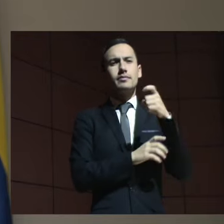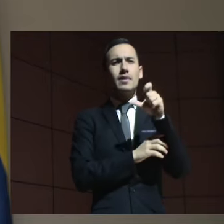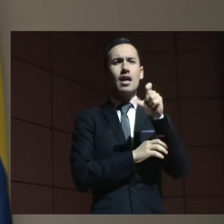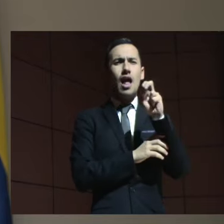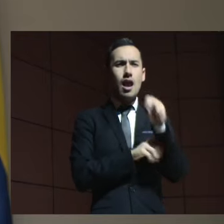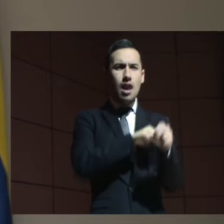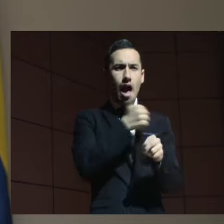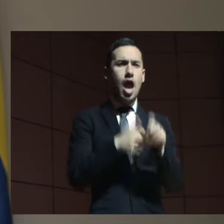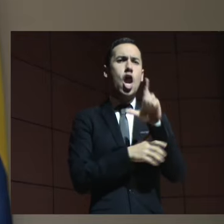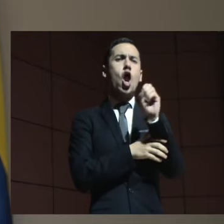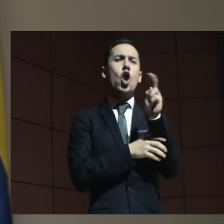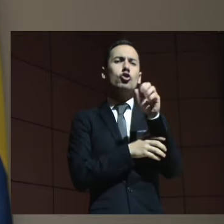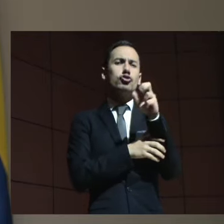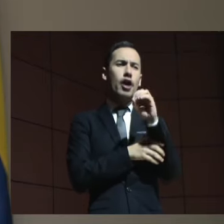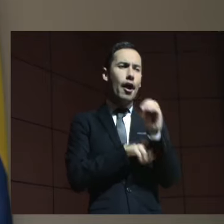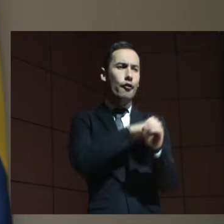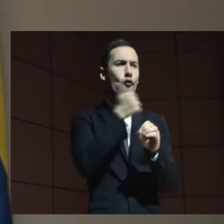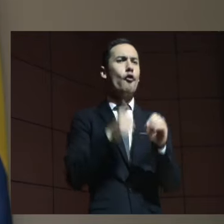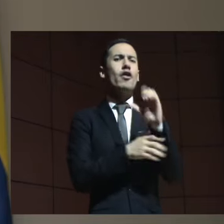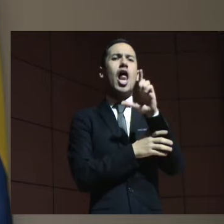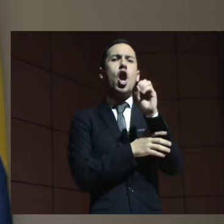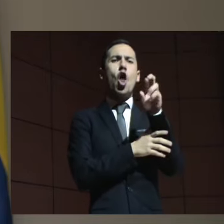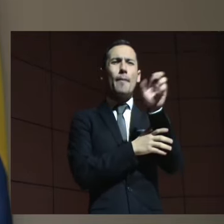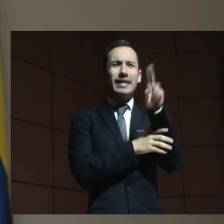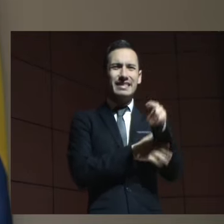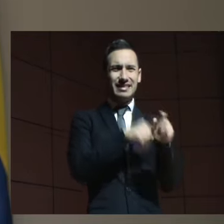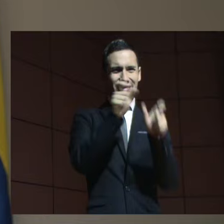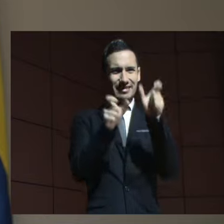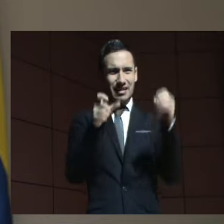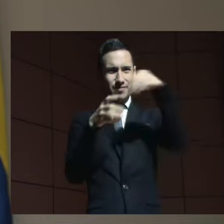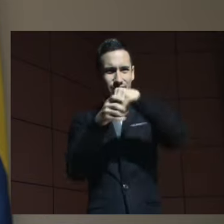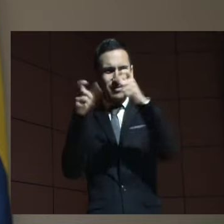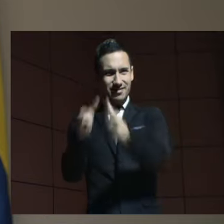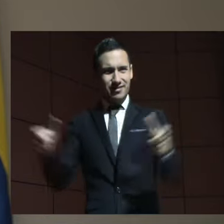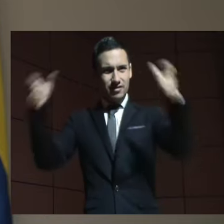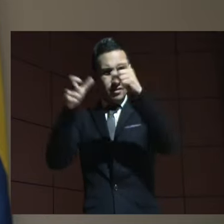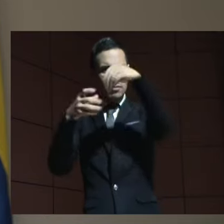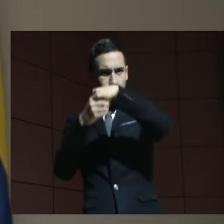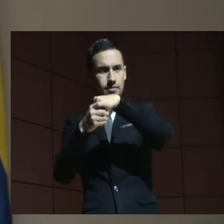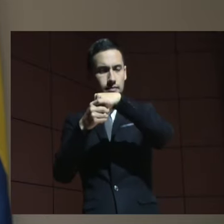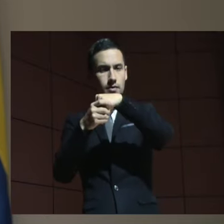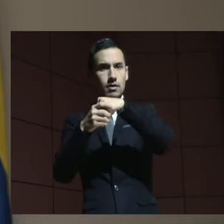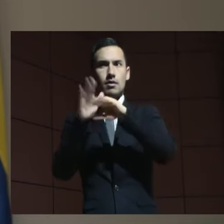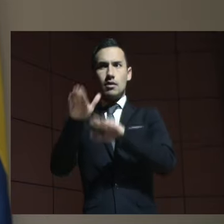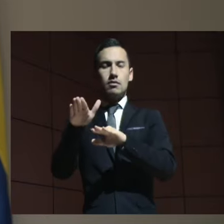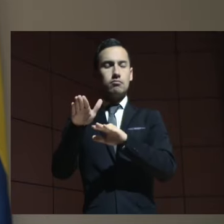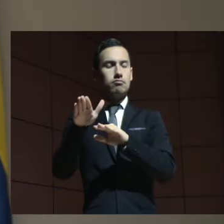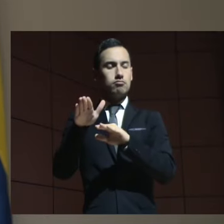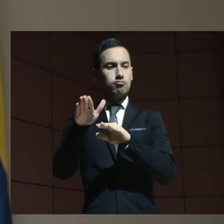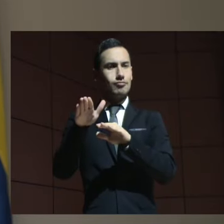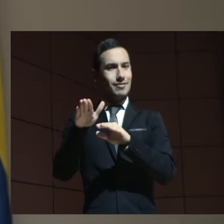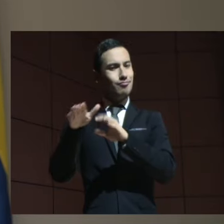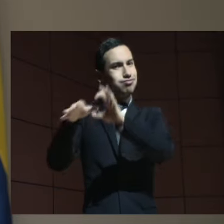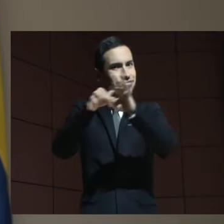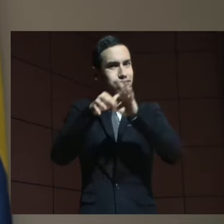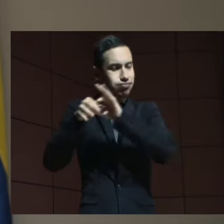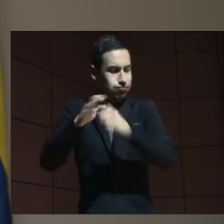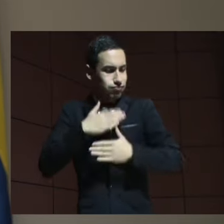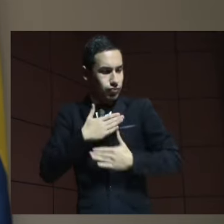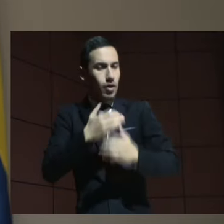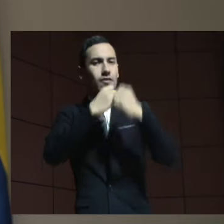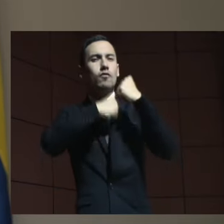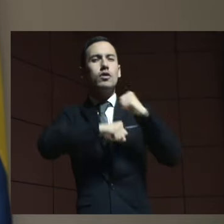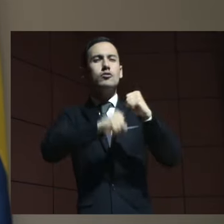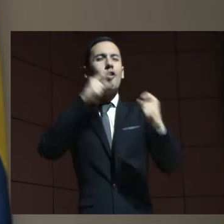como Juan Manuel Galán, como Ángela Lozano, como Claudia López y muchos más que han decidido unir